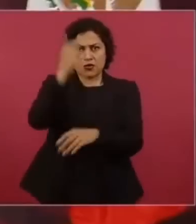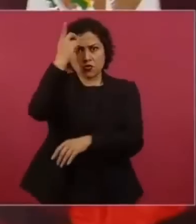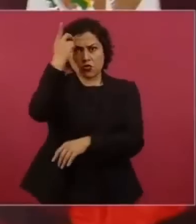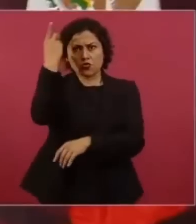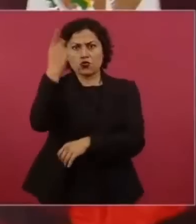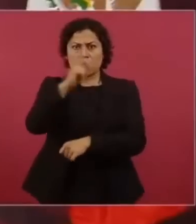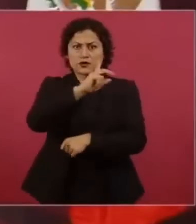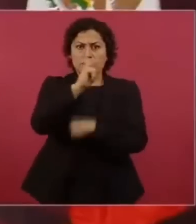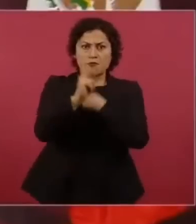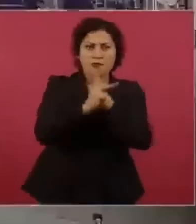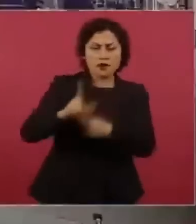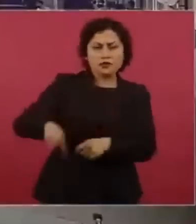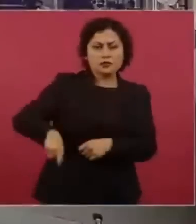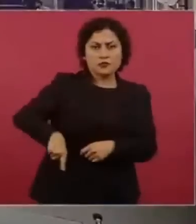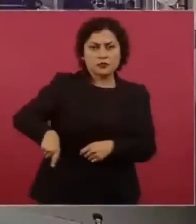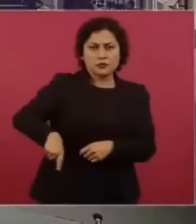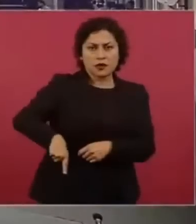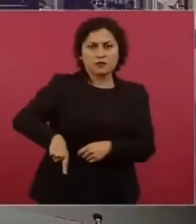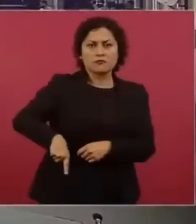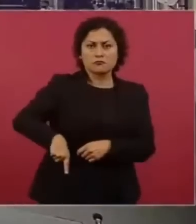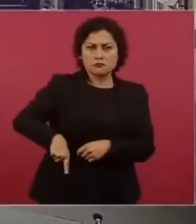satanizó